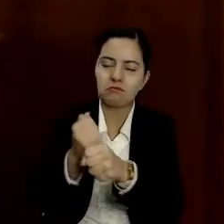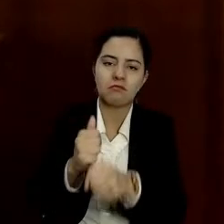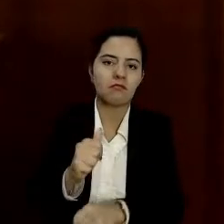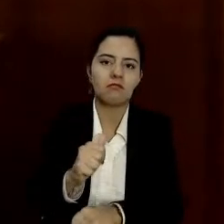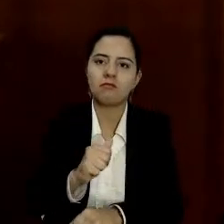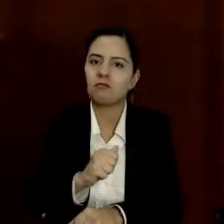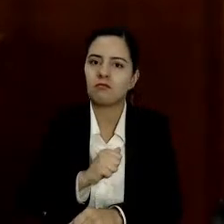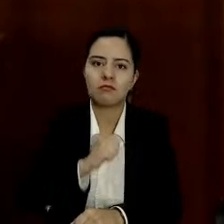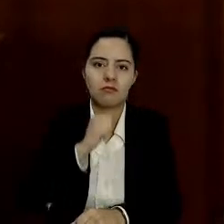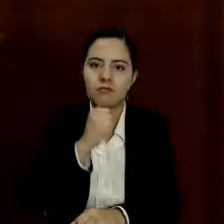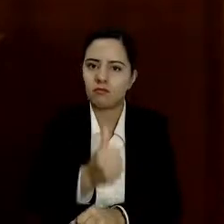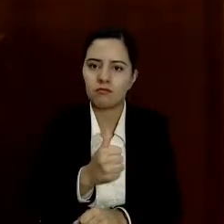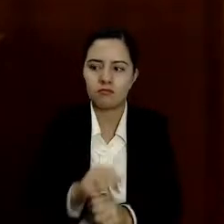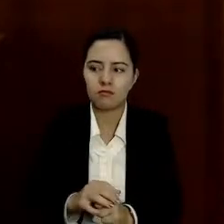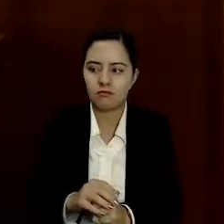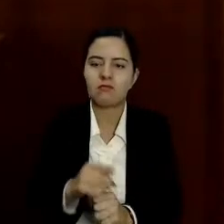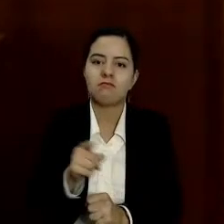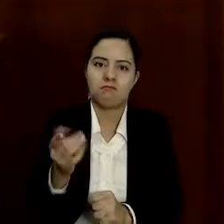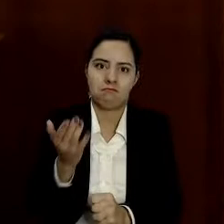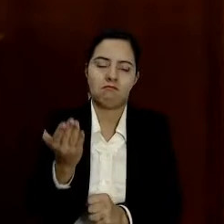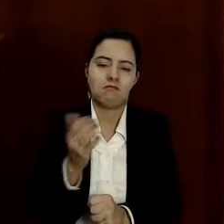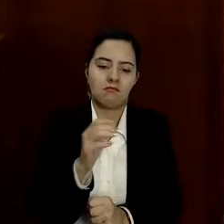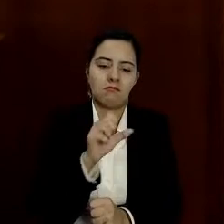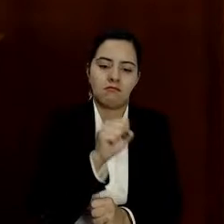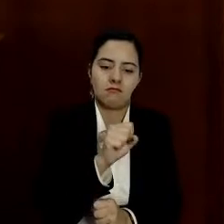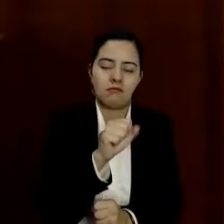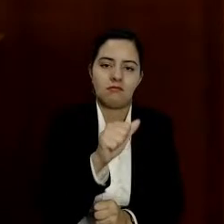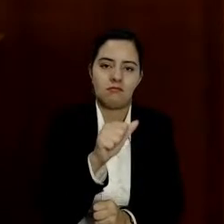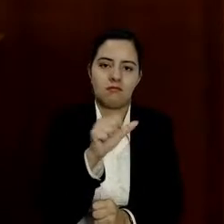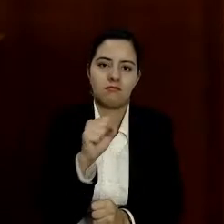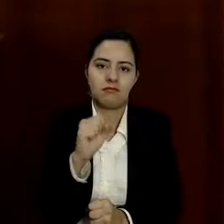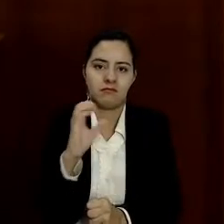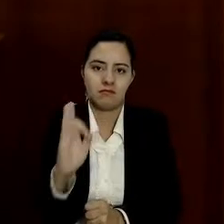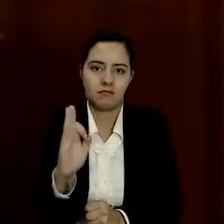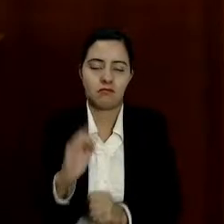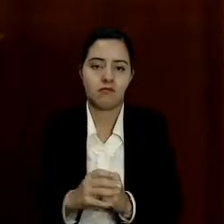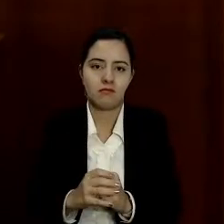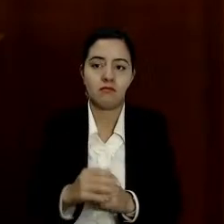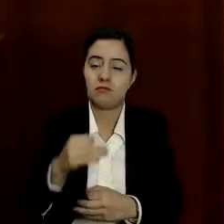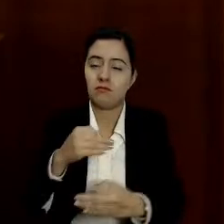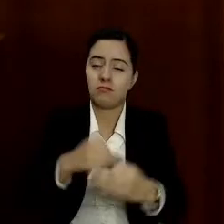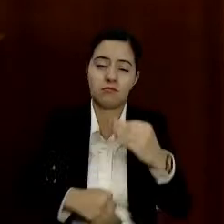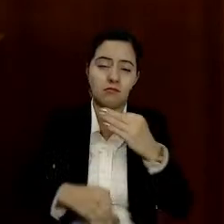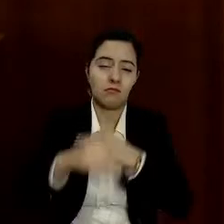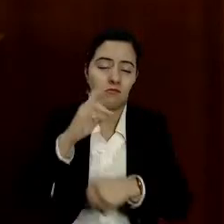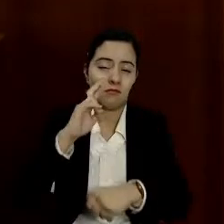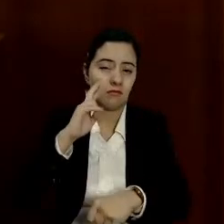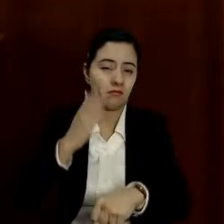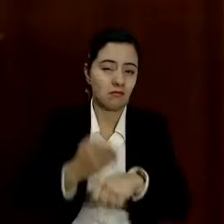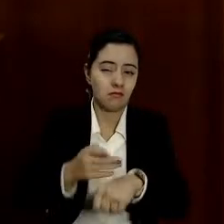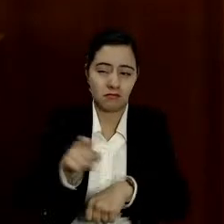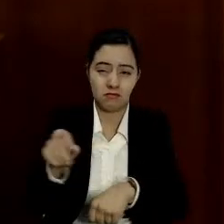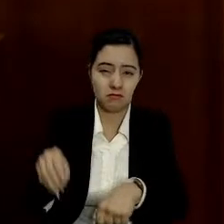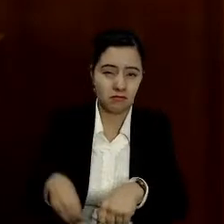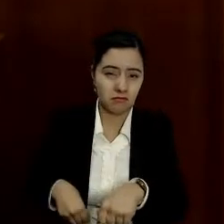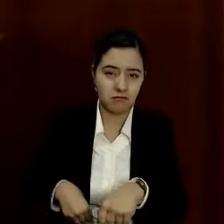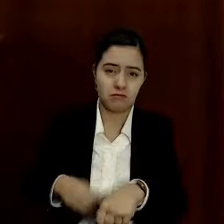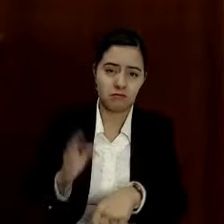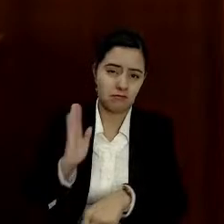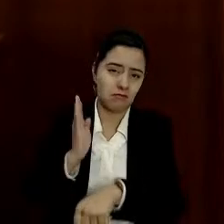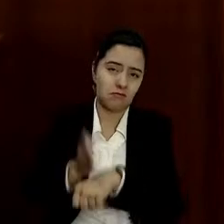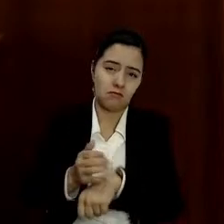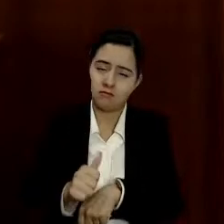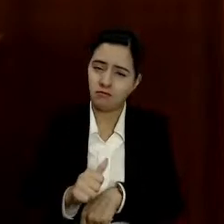los solicitados por la ASF. Todos los responsables están impunes e incluso